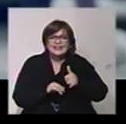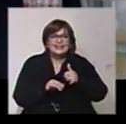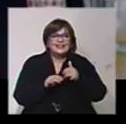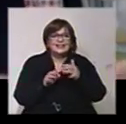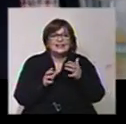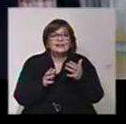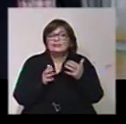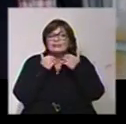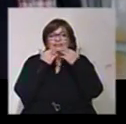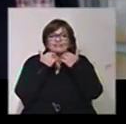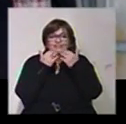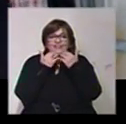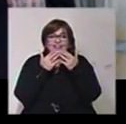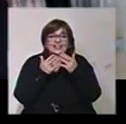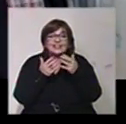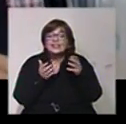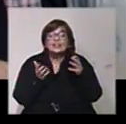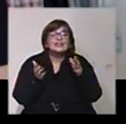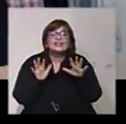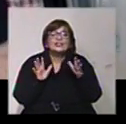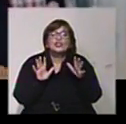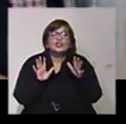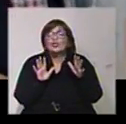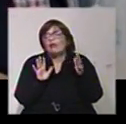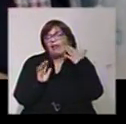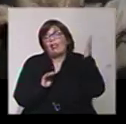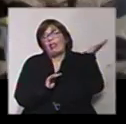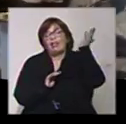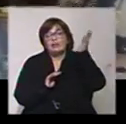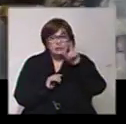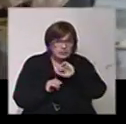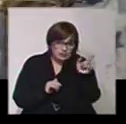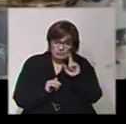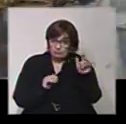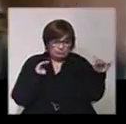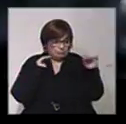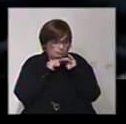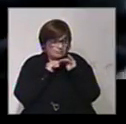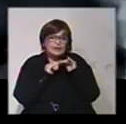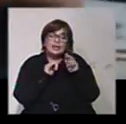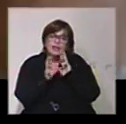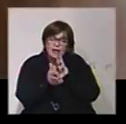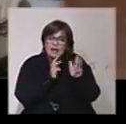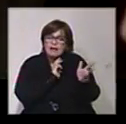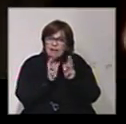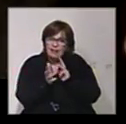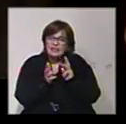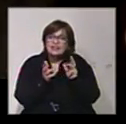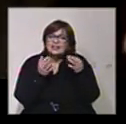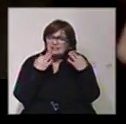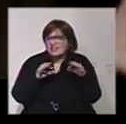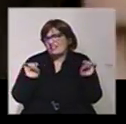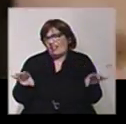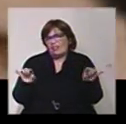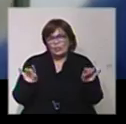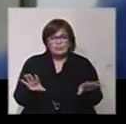no sé, que el loco no se creía más que nadie, entonces ahí vos en la conversación fue muy, muy distendida,